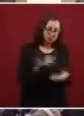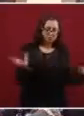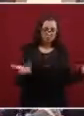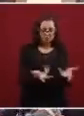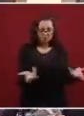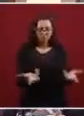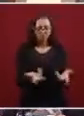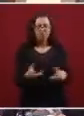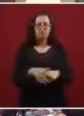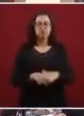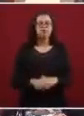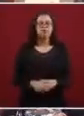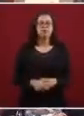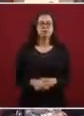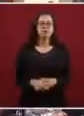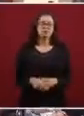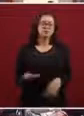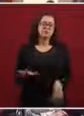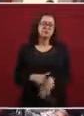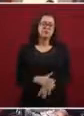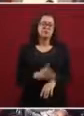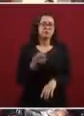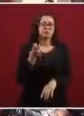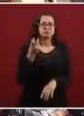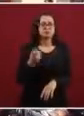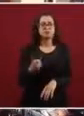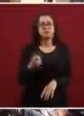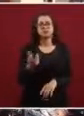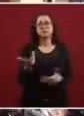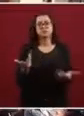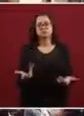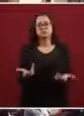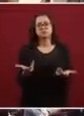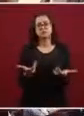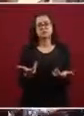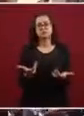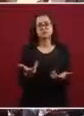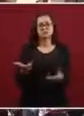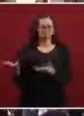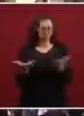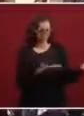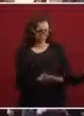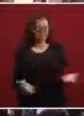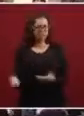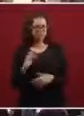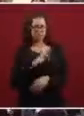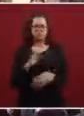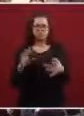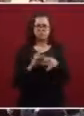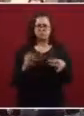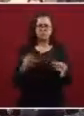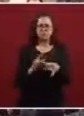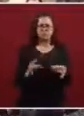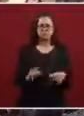calzados. Por eso sería bueno que aquí Graciela nos explicara.